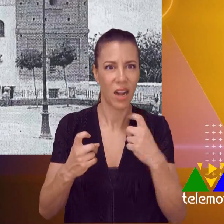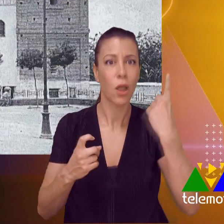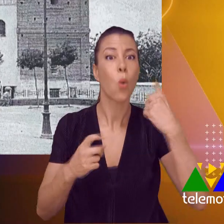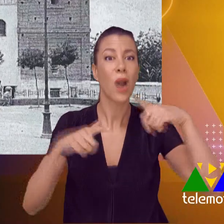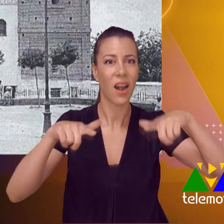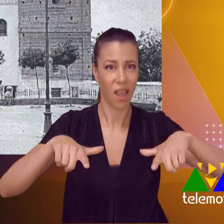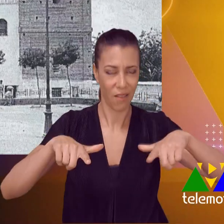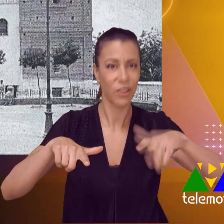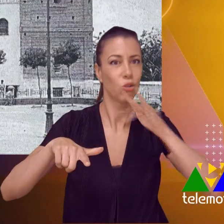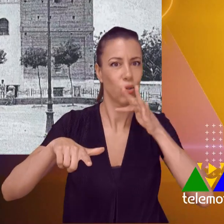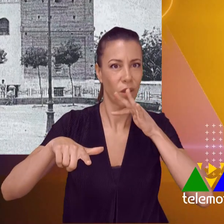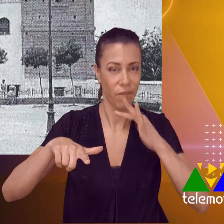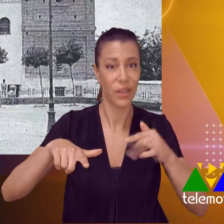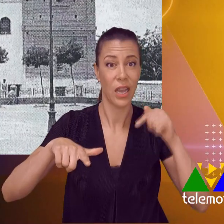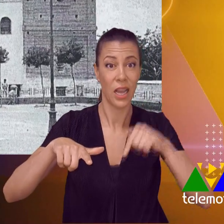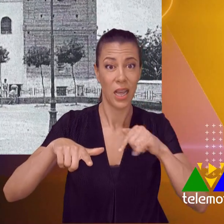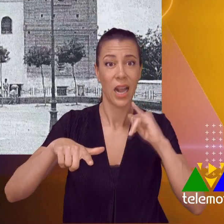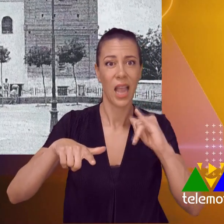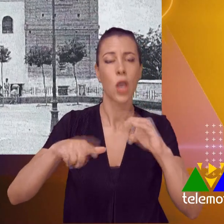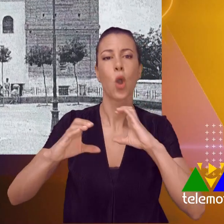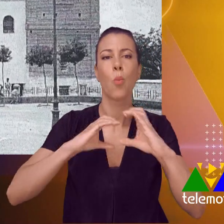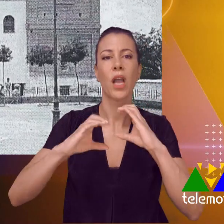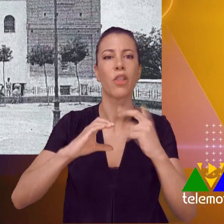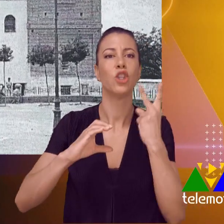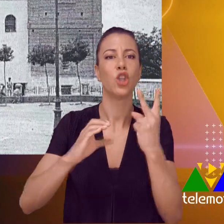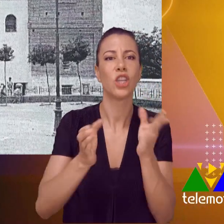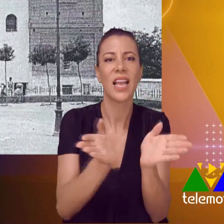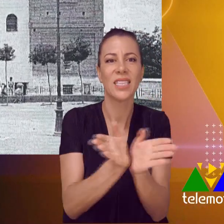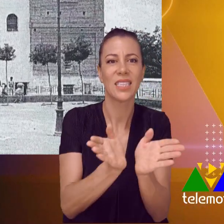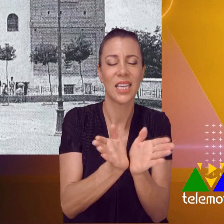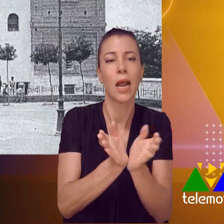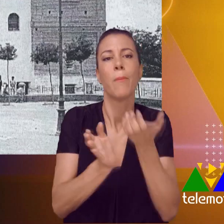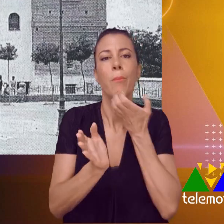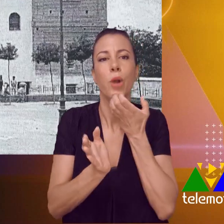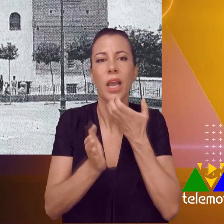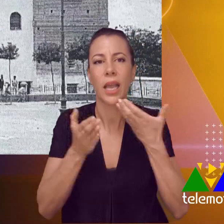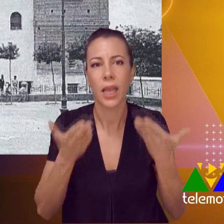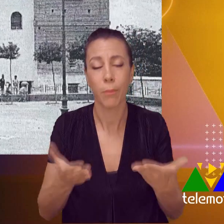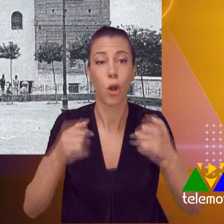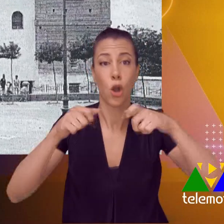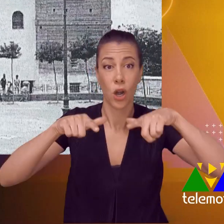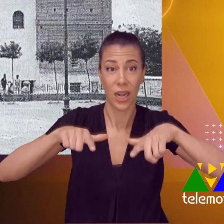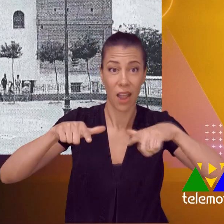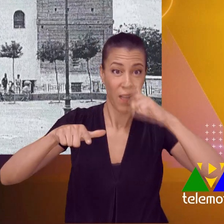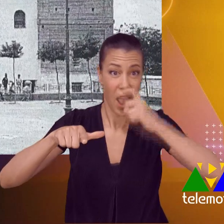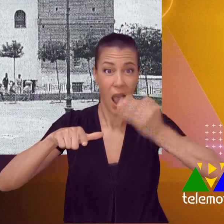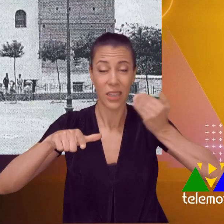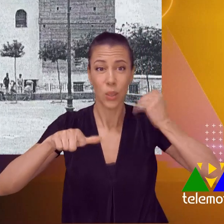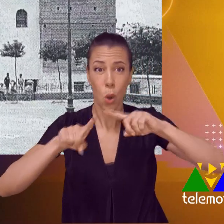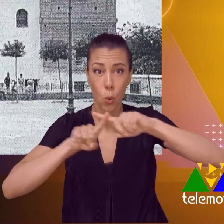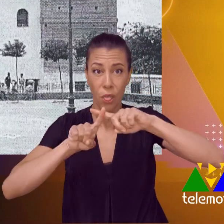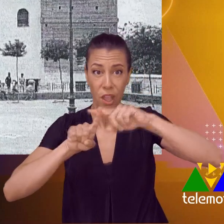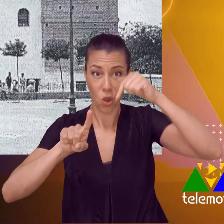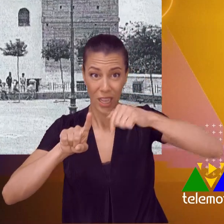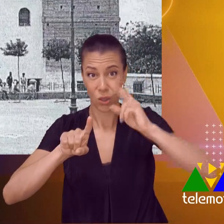aquí falta una nave que comunicaría las dos esquinas, desde la esquina de la nave del antiguo crucero, que es este